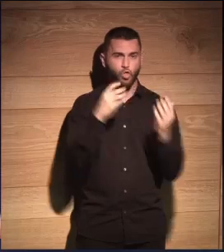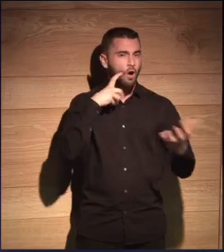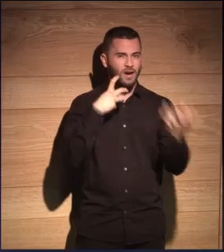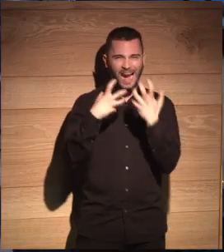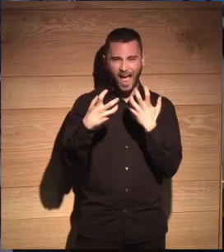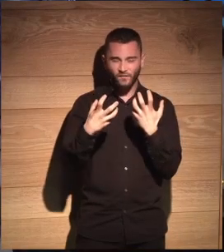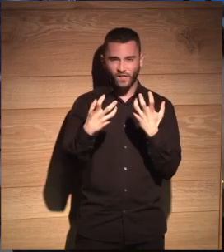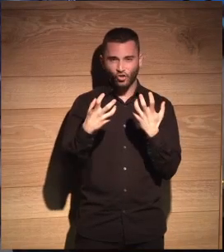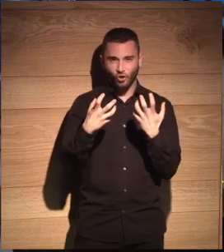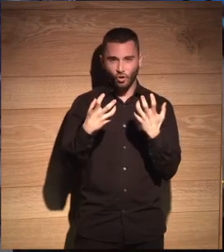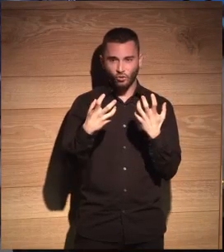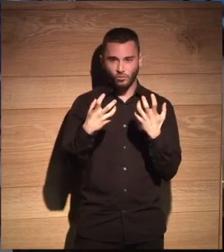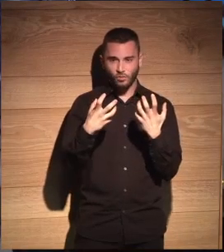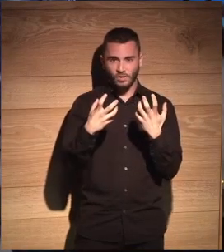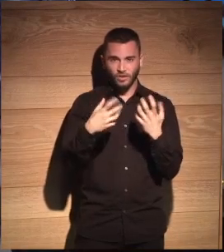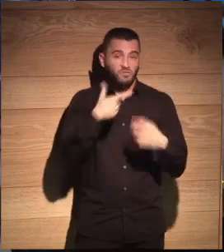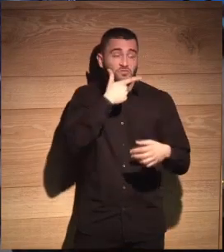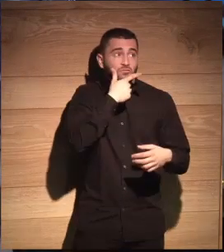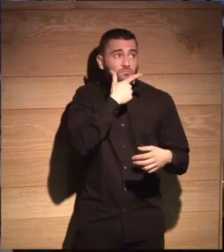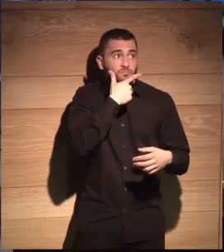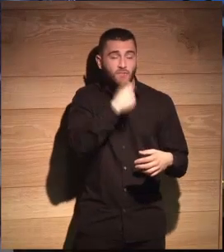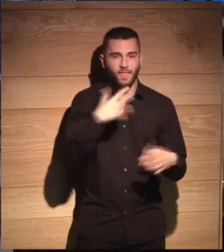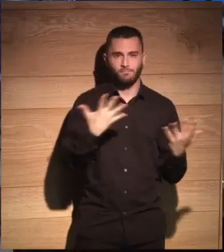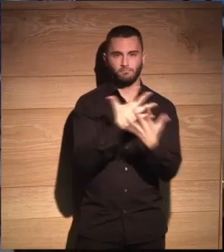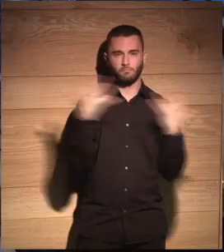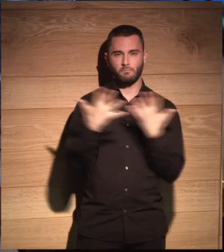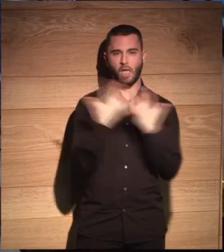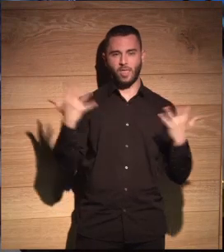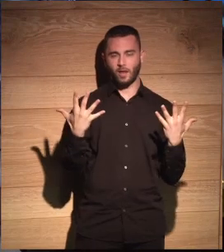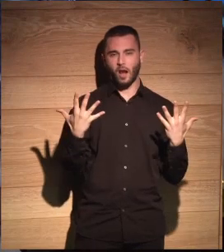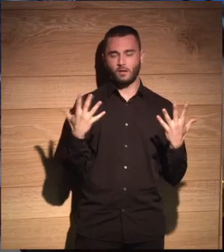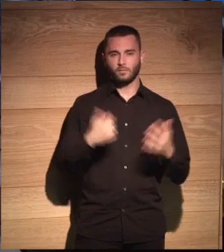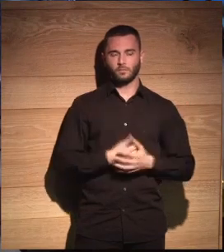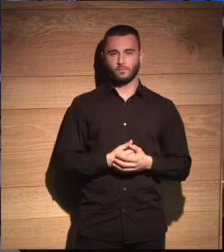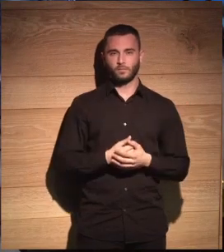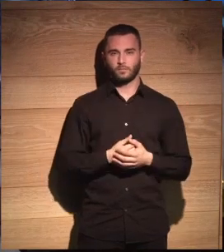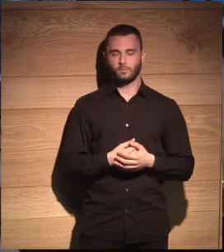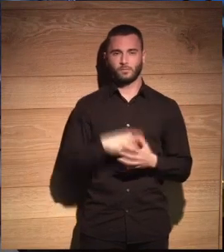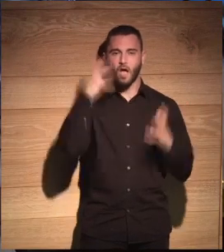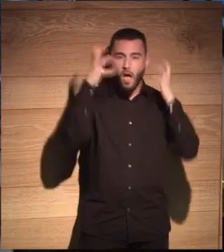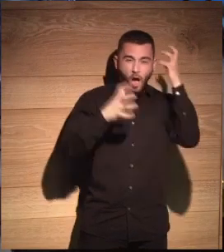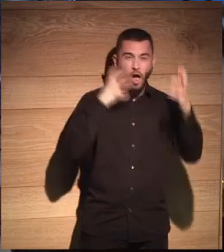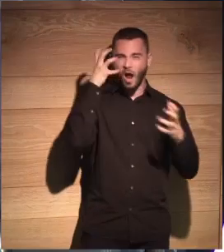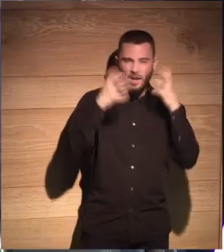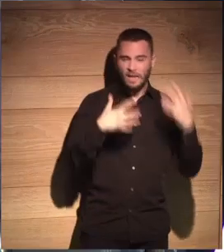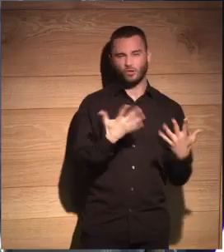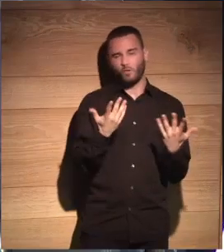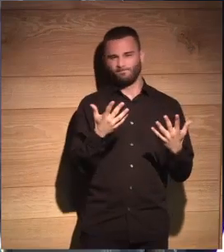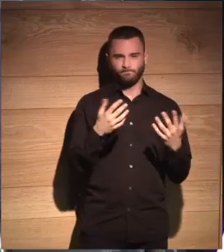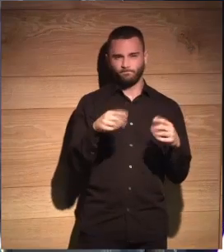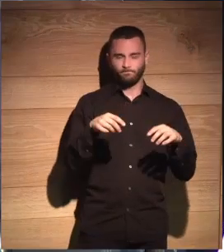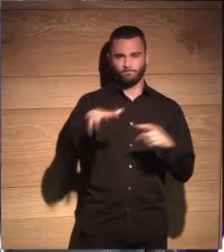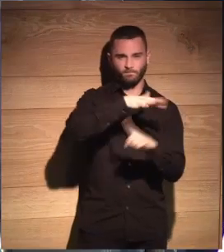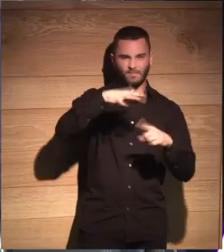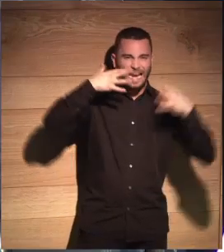lo más singular, digamos, de Black Sad. Esa mezcla que tiene de animales, pero en un entorno